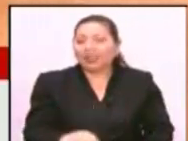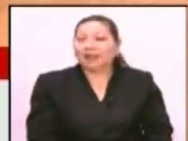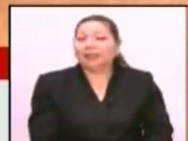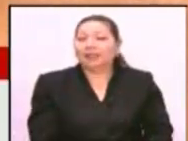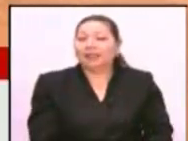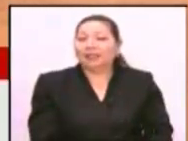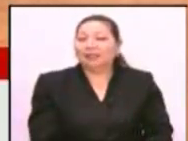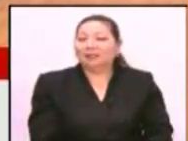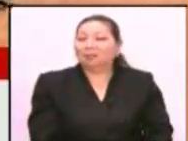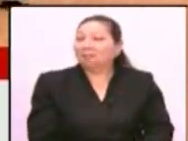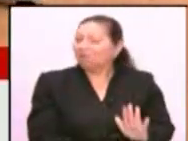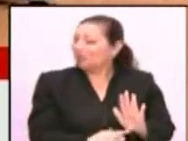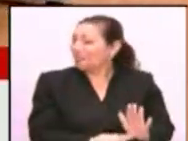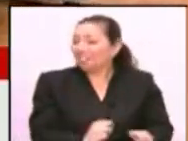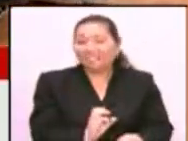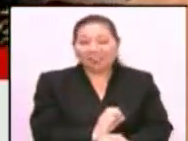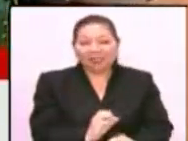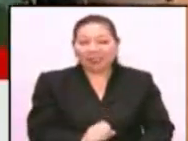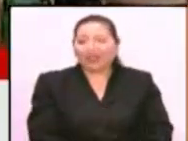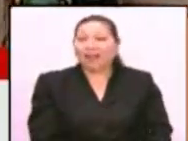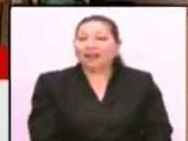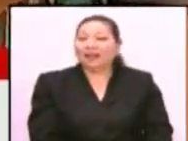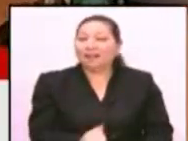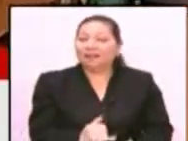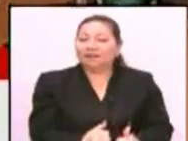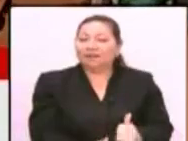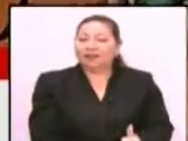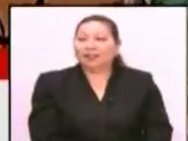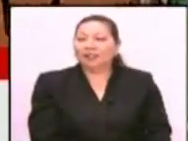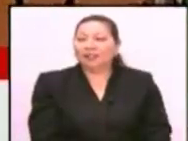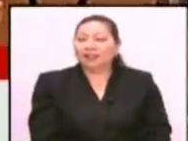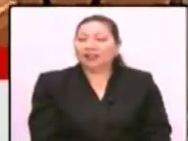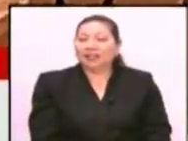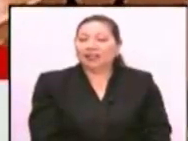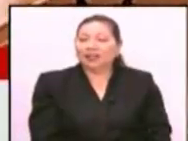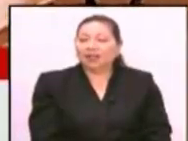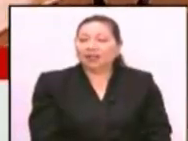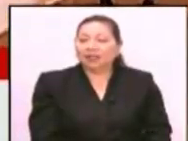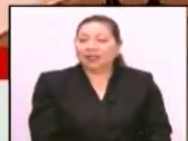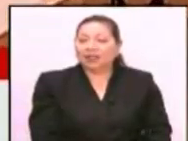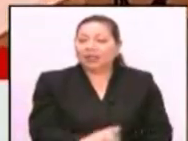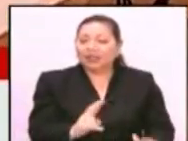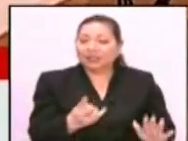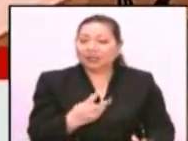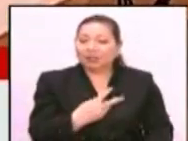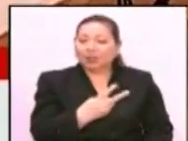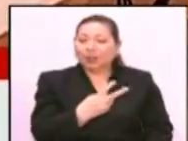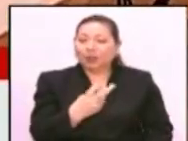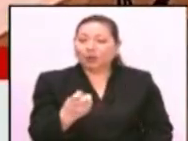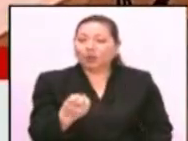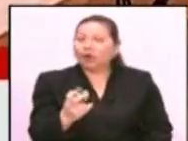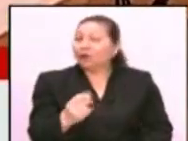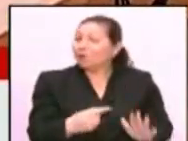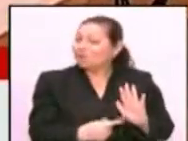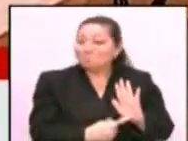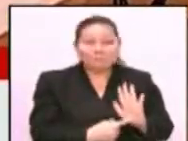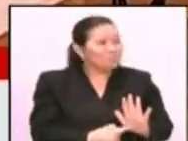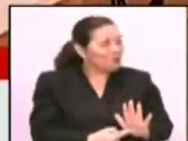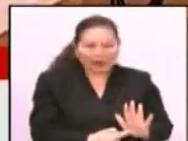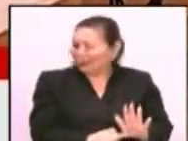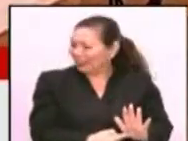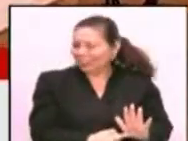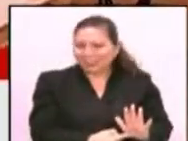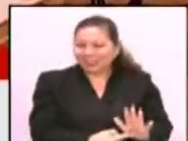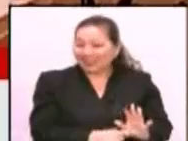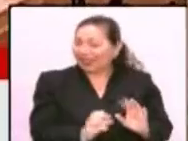las variables, no aparecían. Al final hemos censado que alrededor de casi 7.200 no aparecen, no